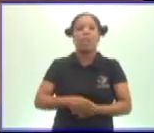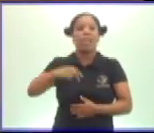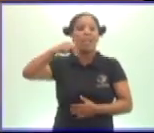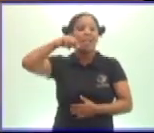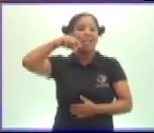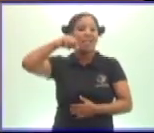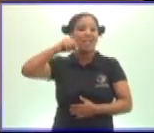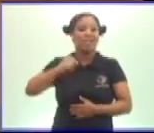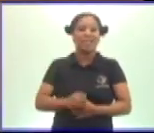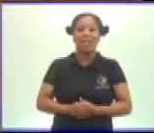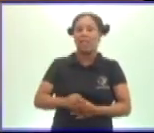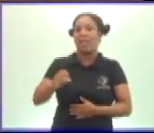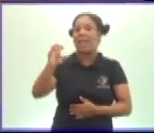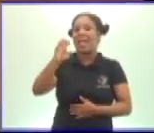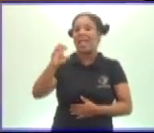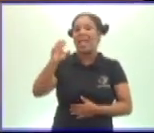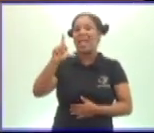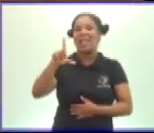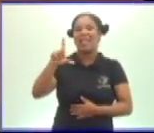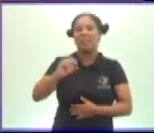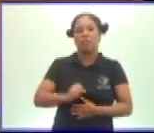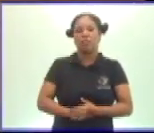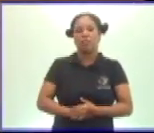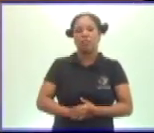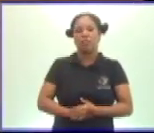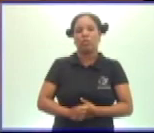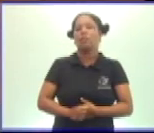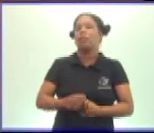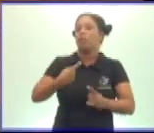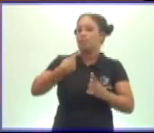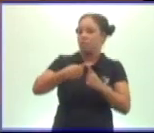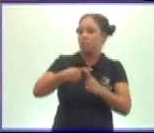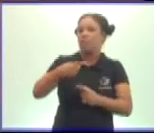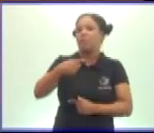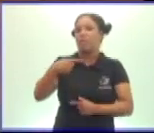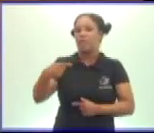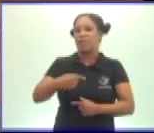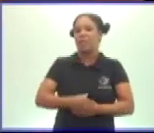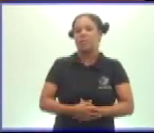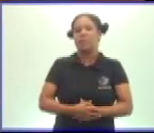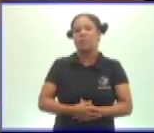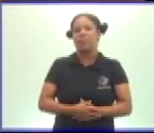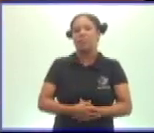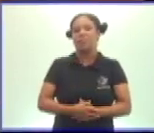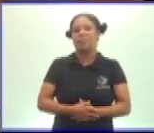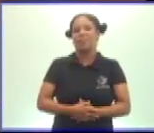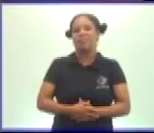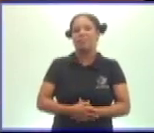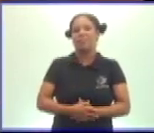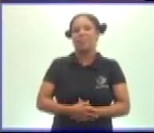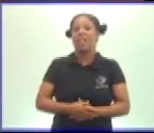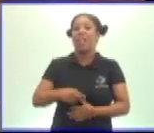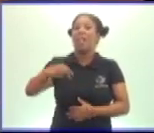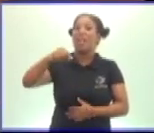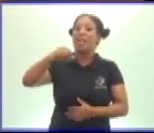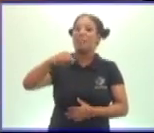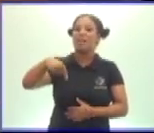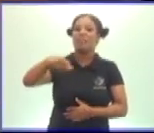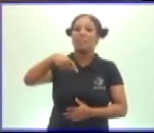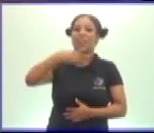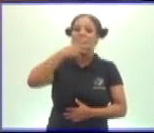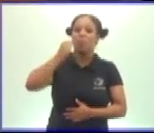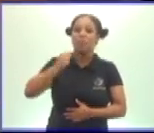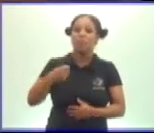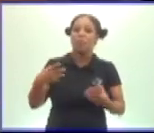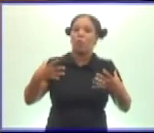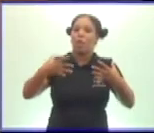un electrolito, un sólido compuesto de iones positivos y negativos. La sal se disuelve por la